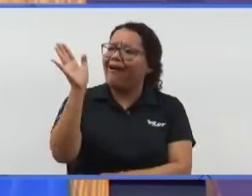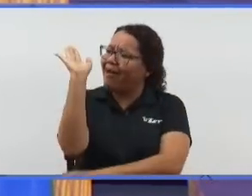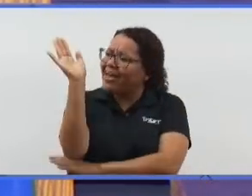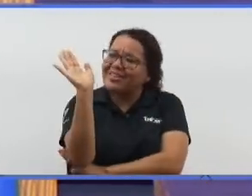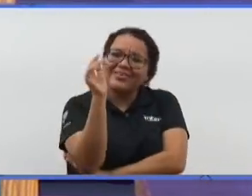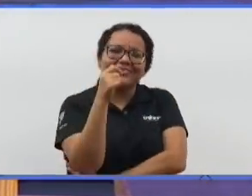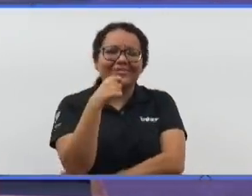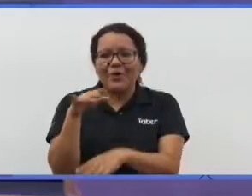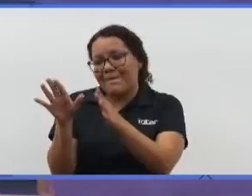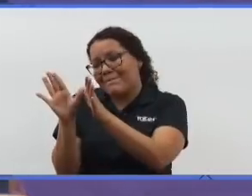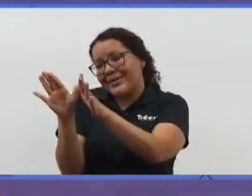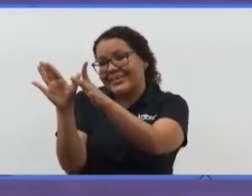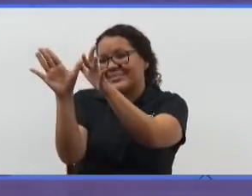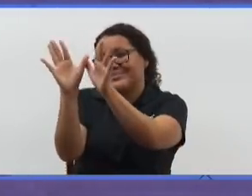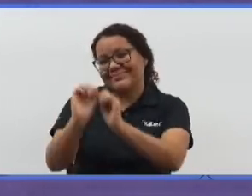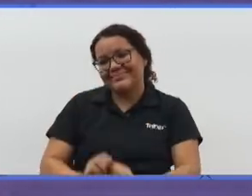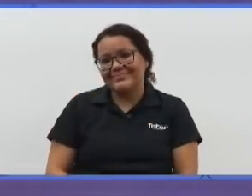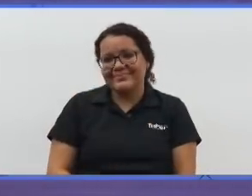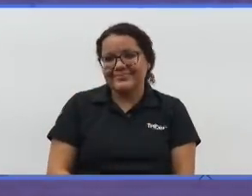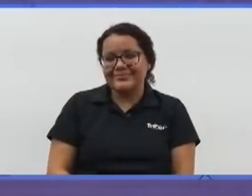mariposita de colores